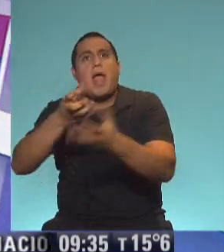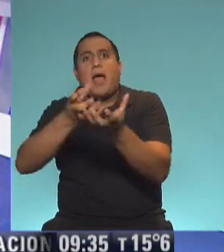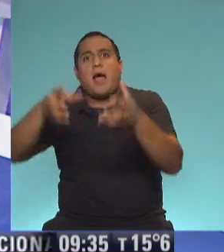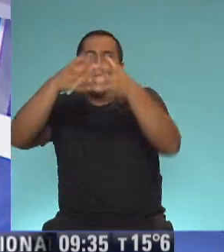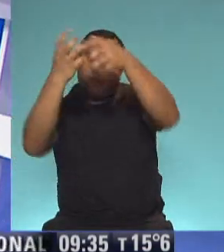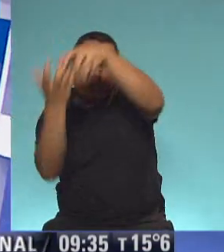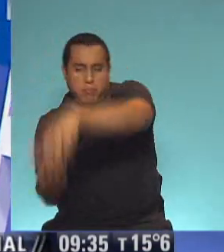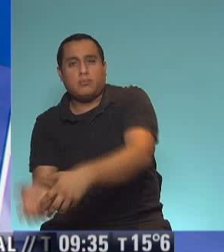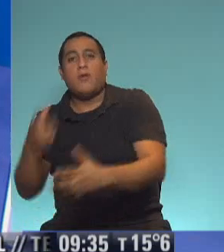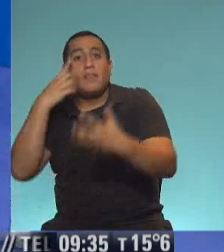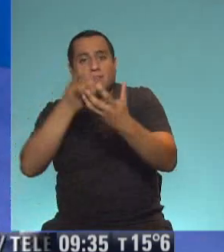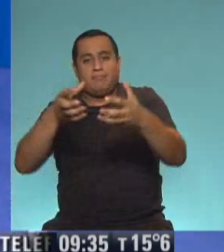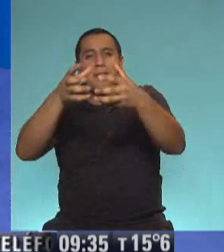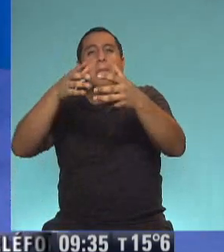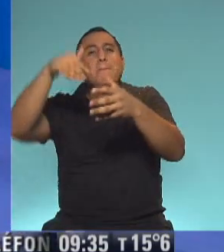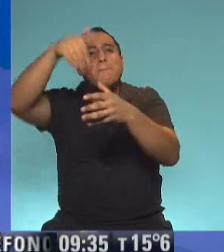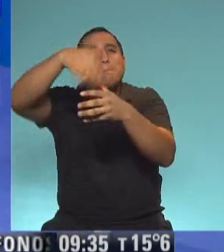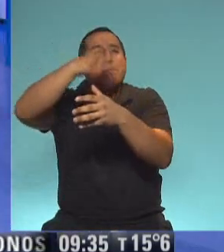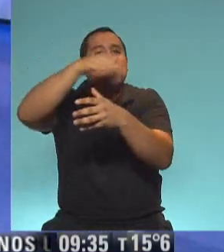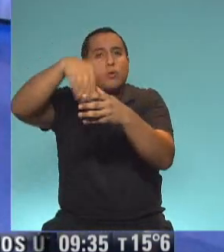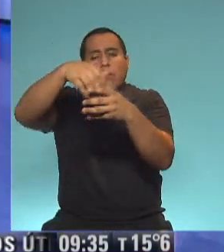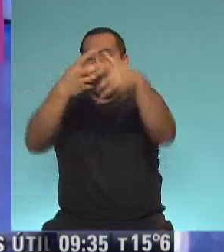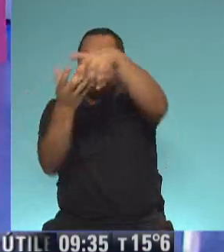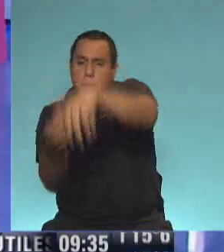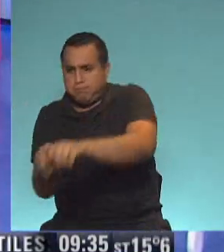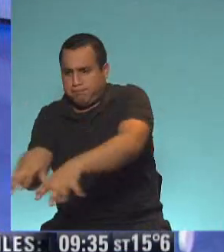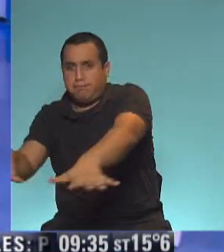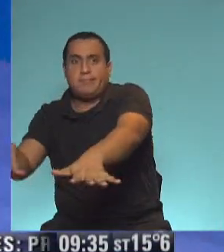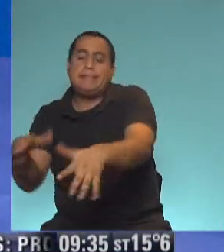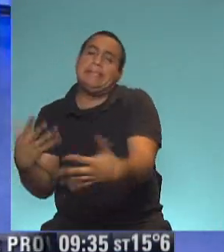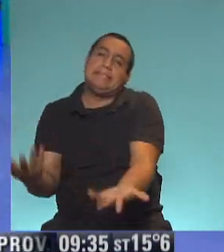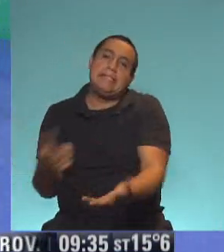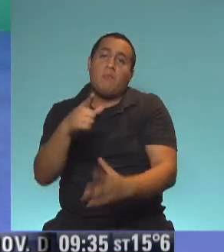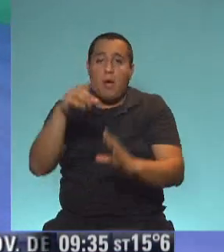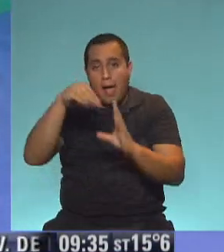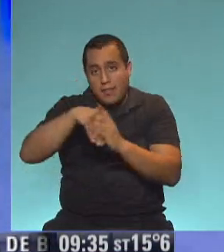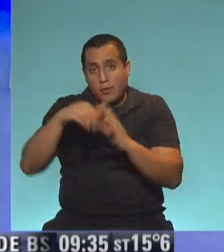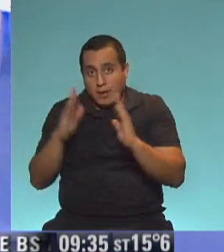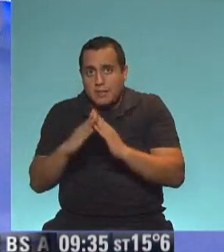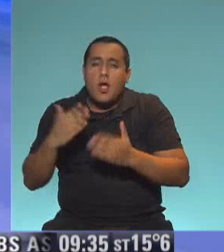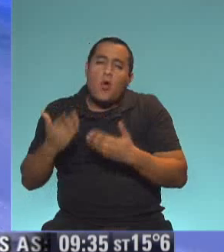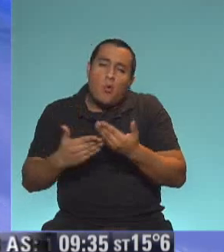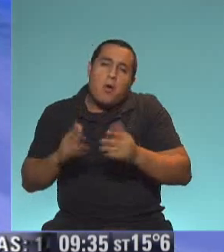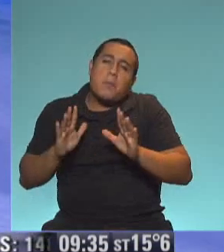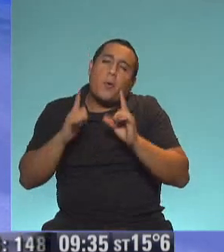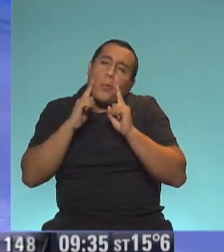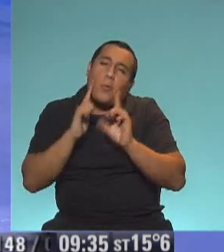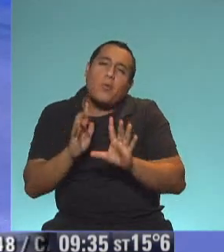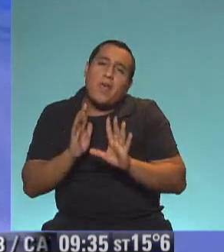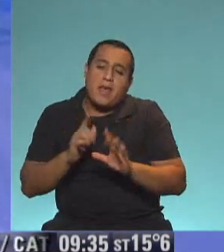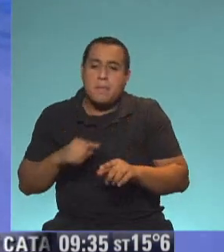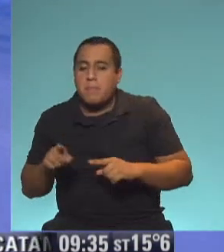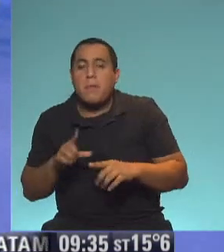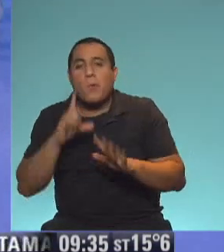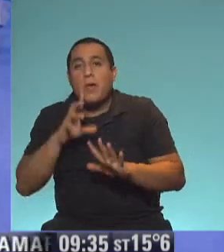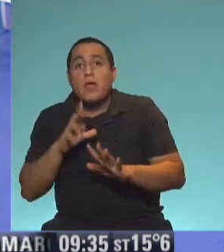un tarro de pintura, hicieron un pastiz, diría mi tía. A ver, jueguen en casa la pelota con cuidado, armen la canchita en el living. No le echen la culpa